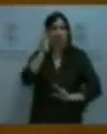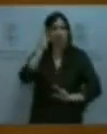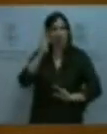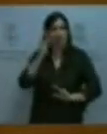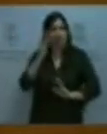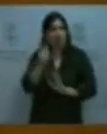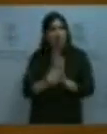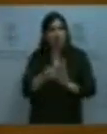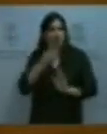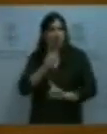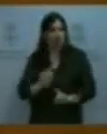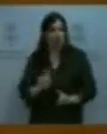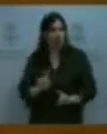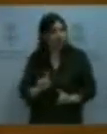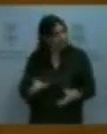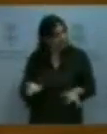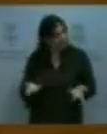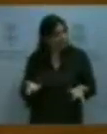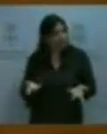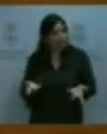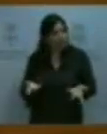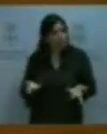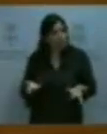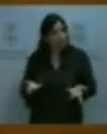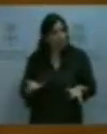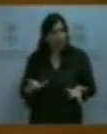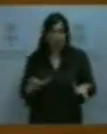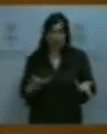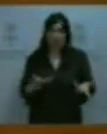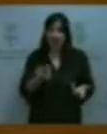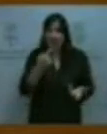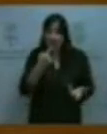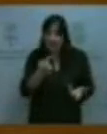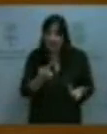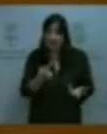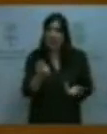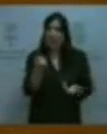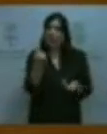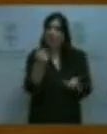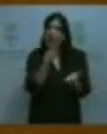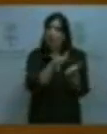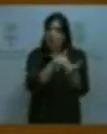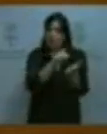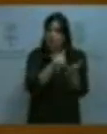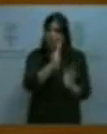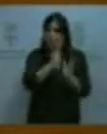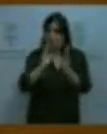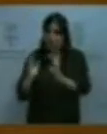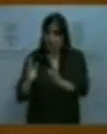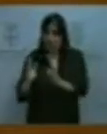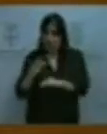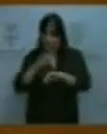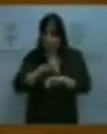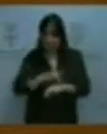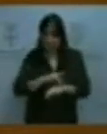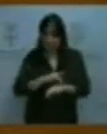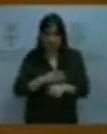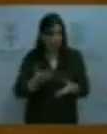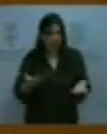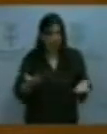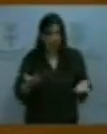que hay picaresca en el cobro de los daños. No, es que, oiga, ¿y esos pícaros quién les